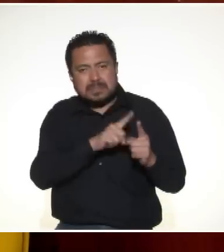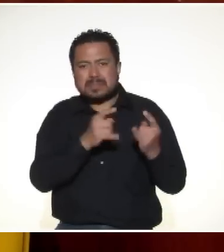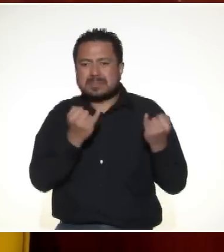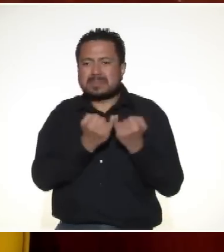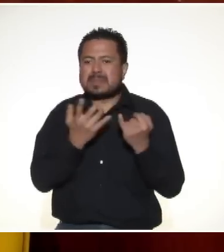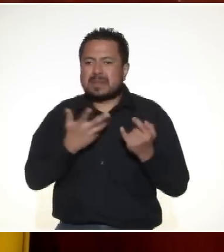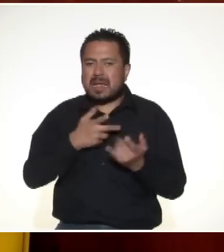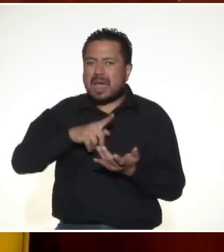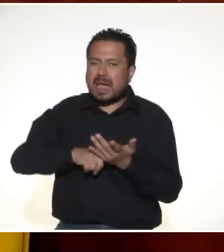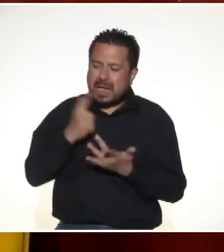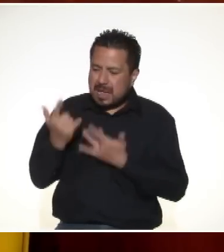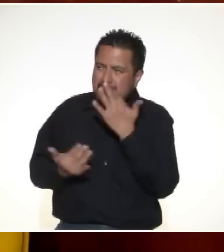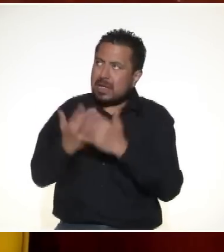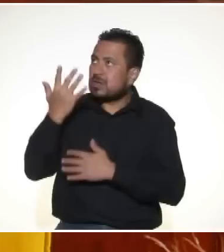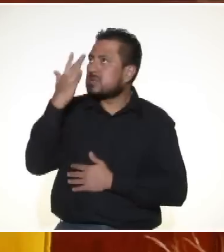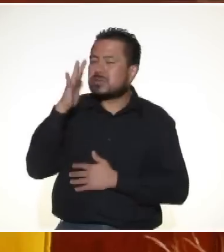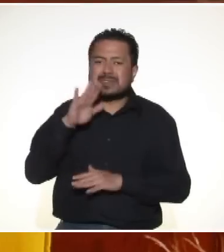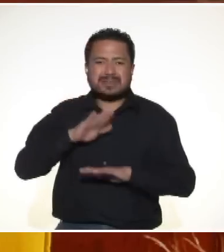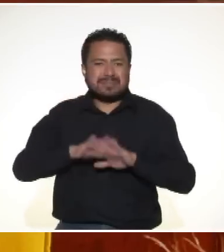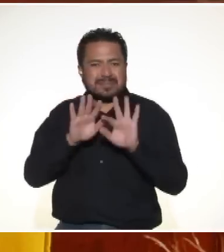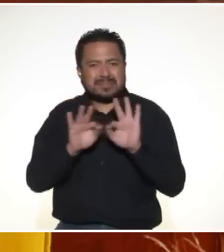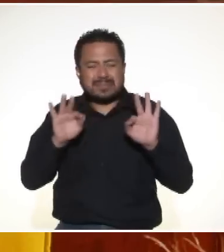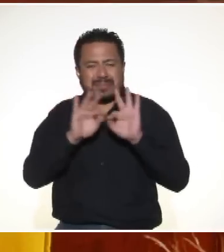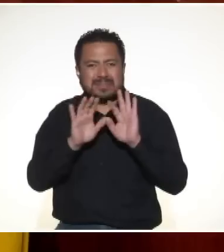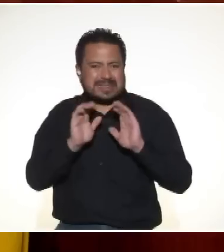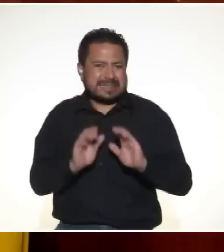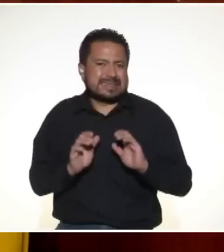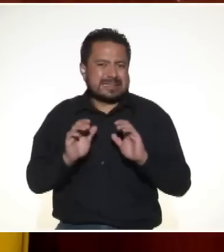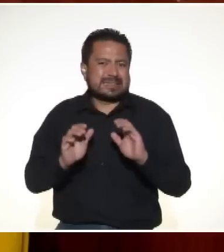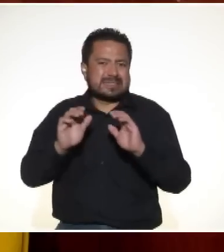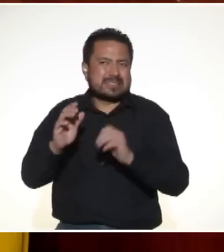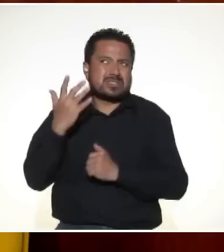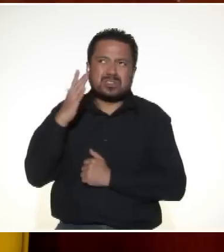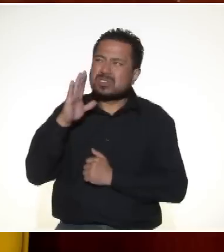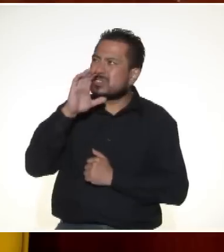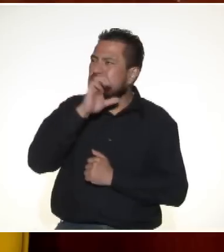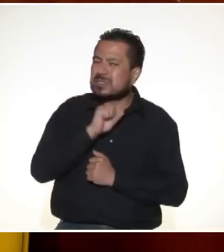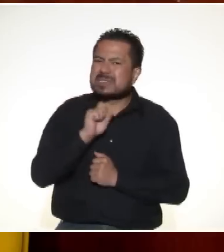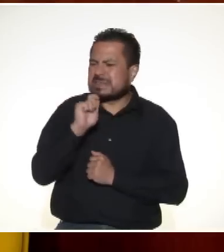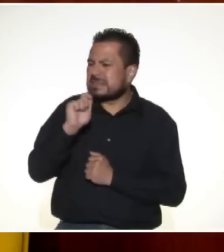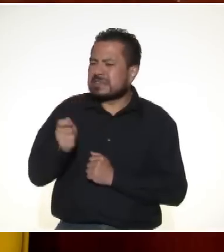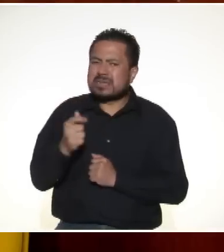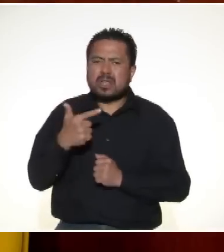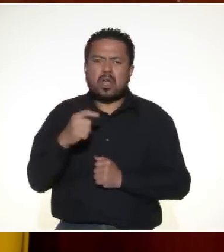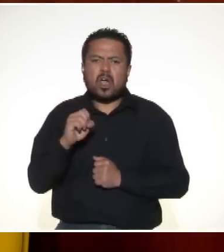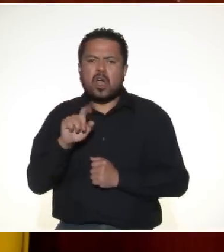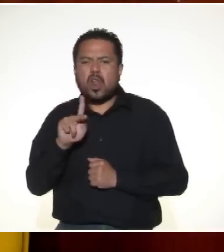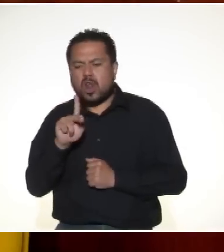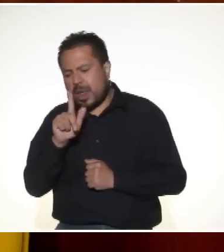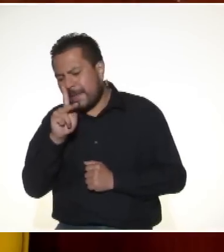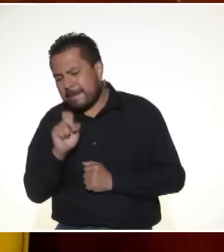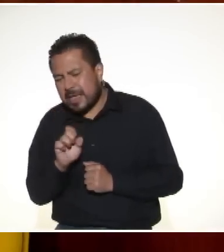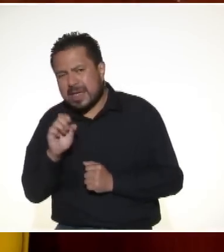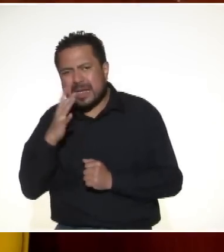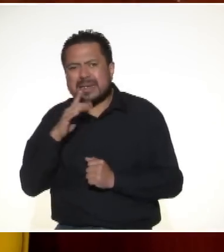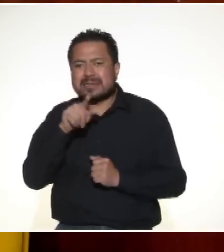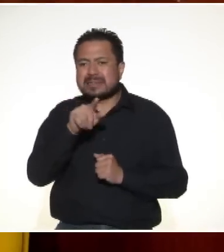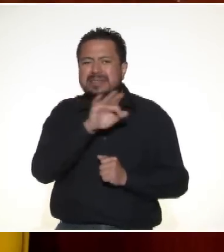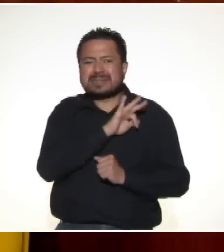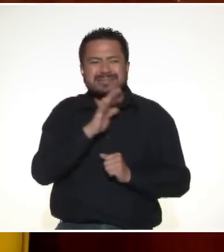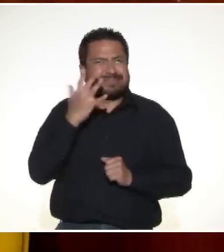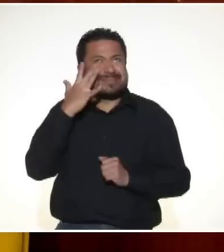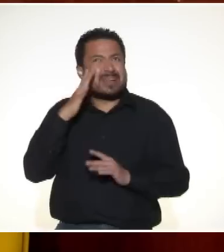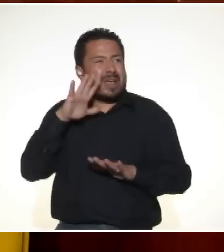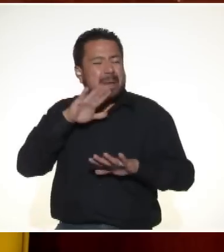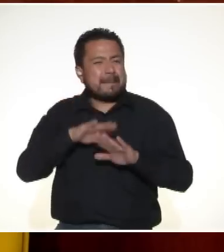hay quemaduras por el sol, es muy importante prevenir los golpes de calor. ¿Qué es un golpe de calor, doctor? Un golpe de calor es cuando están expuestos a temperaturas